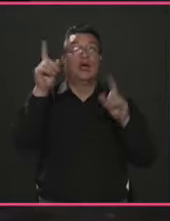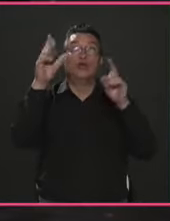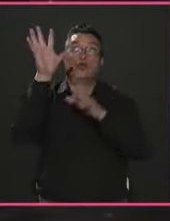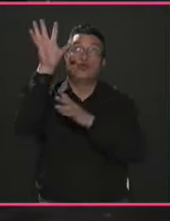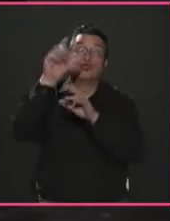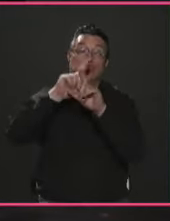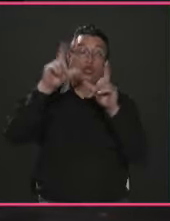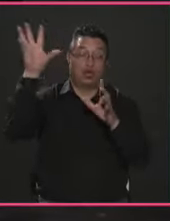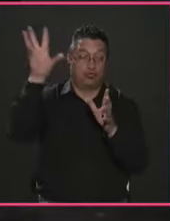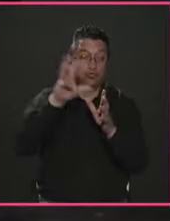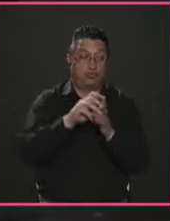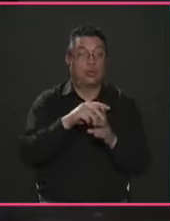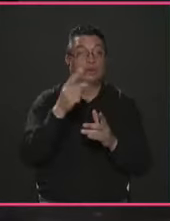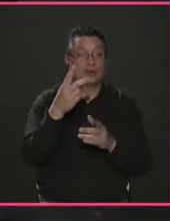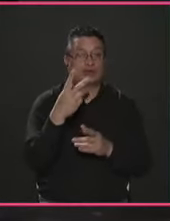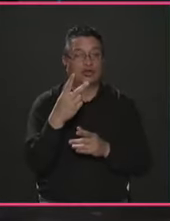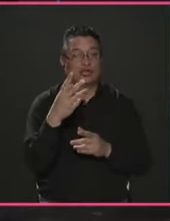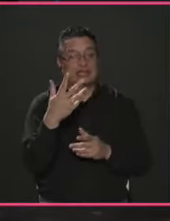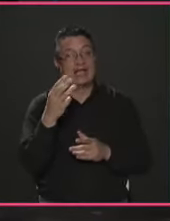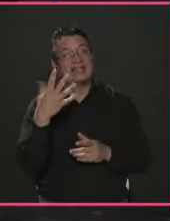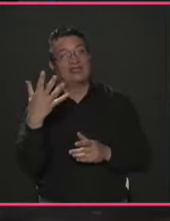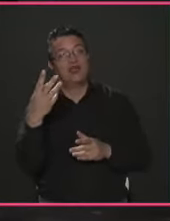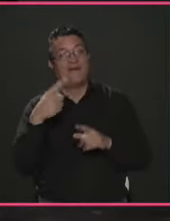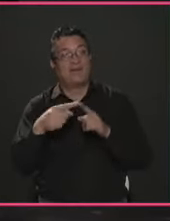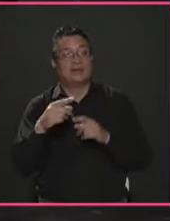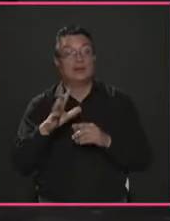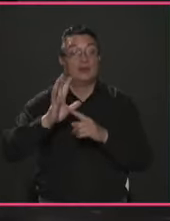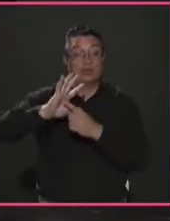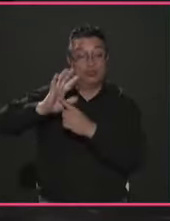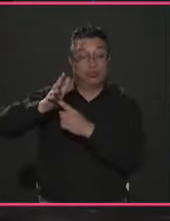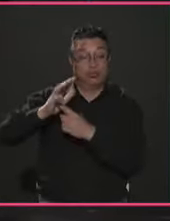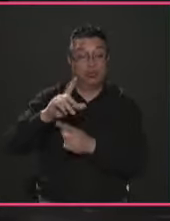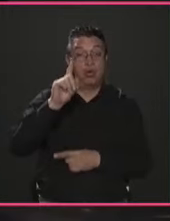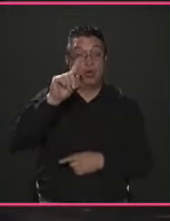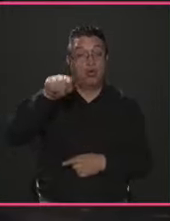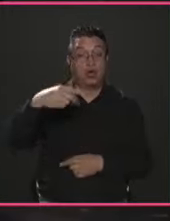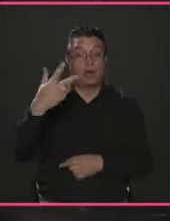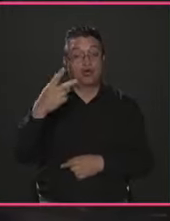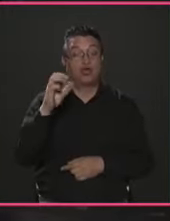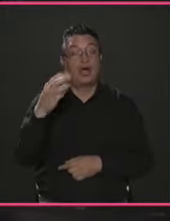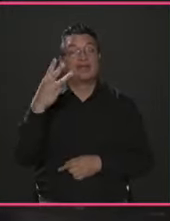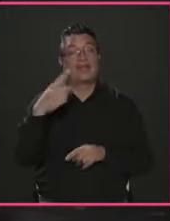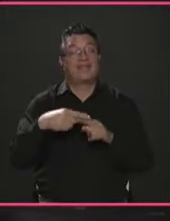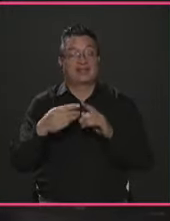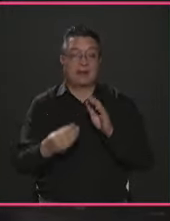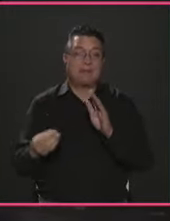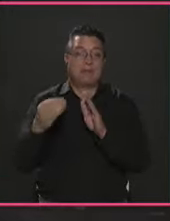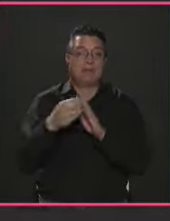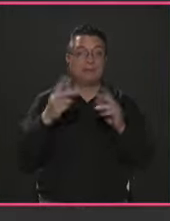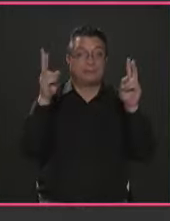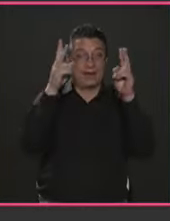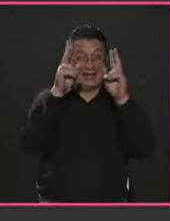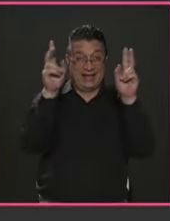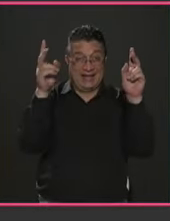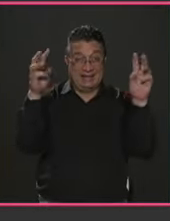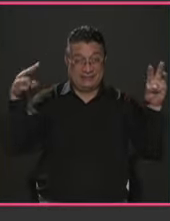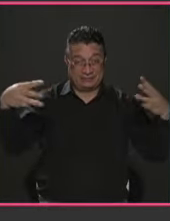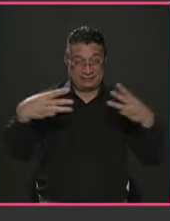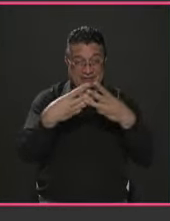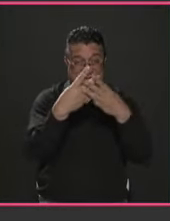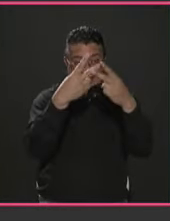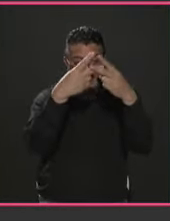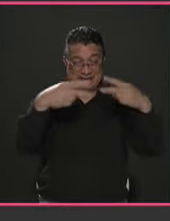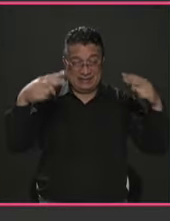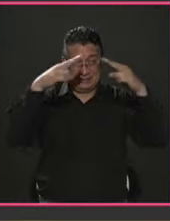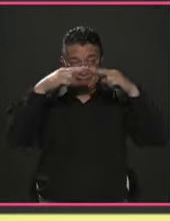veces de aquí al 2040 el eólico entre 1,8 y tres veces las redes eléctricas vamos a